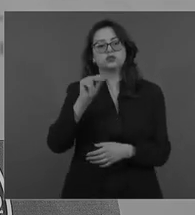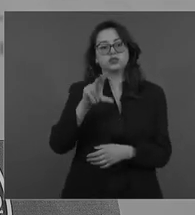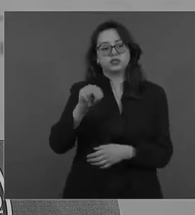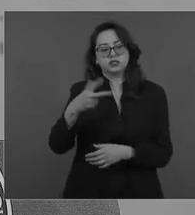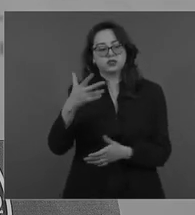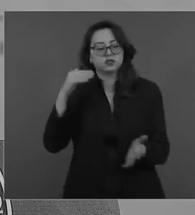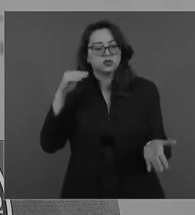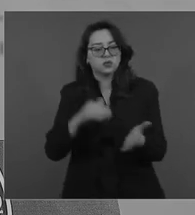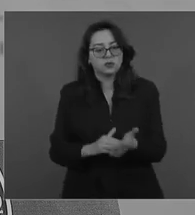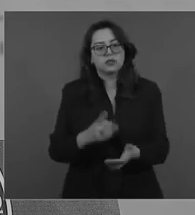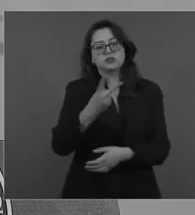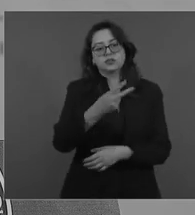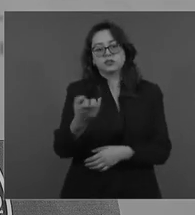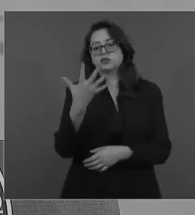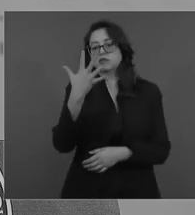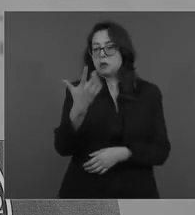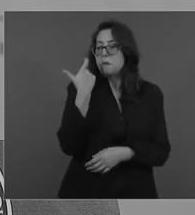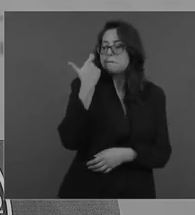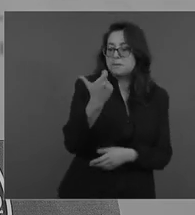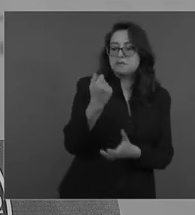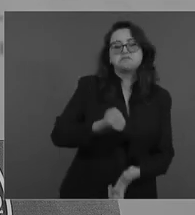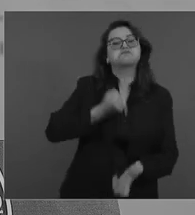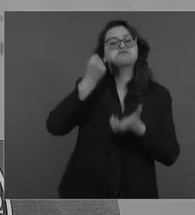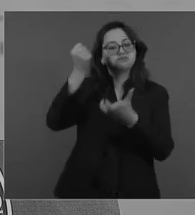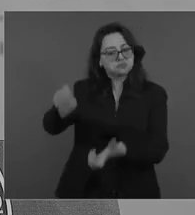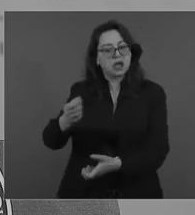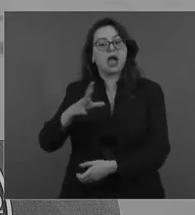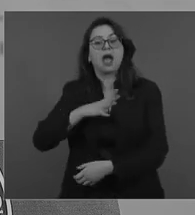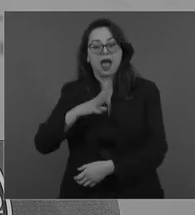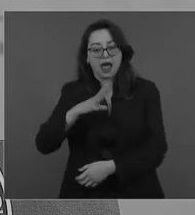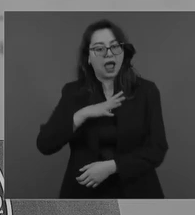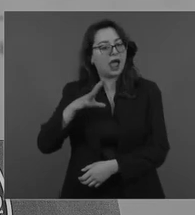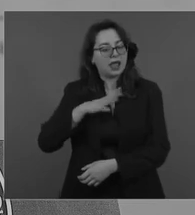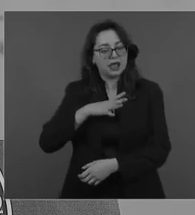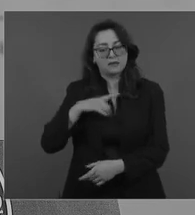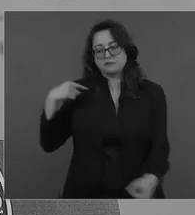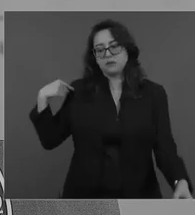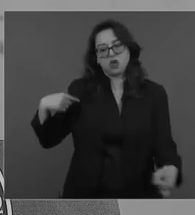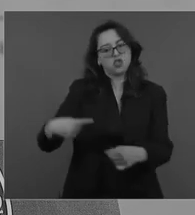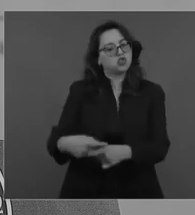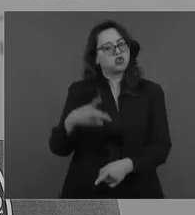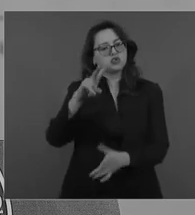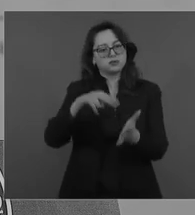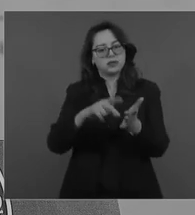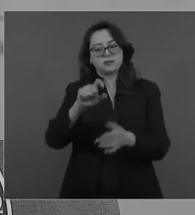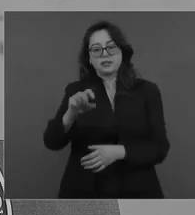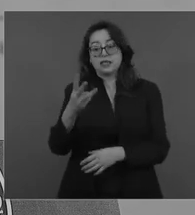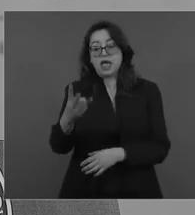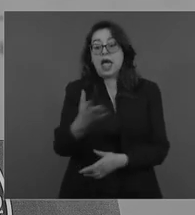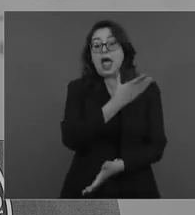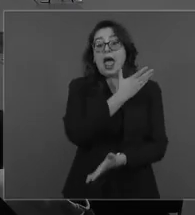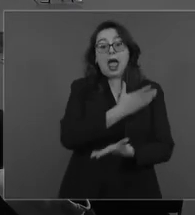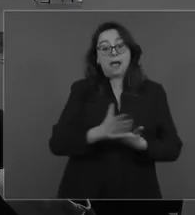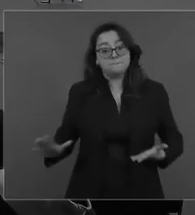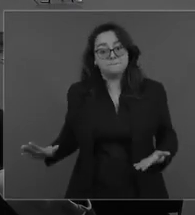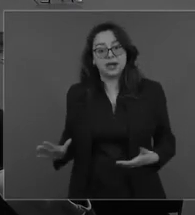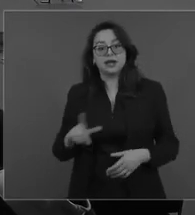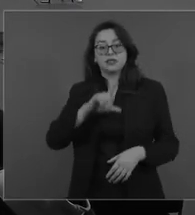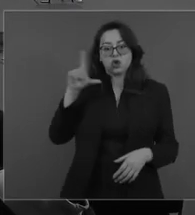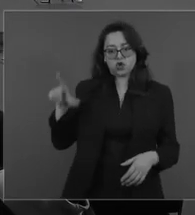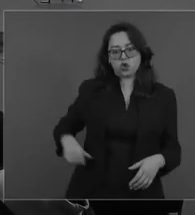17,156,826,205 pesos de presupuesto federal. Además, el gobierno del presidente López Obrador anunció una inversión de